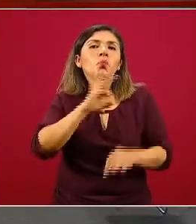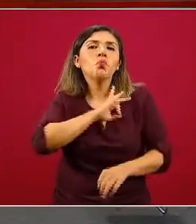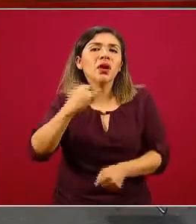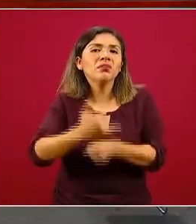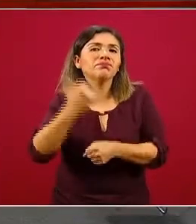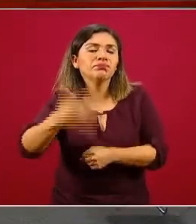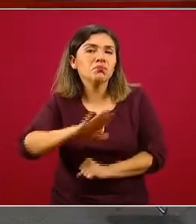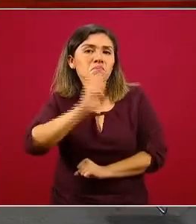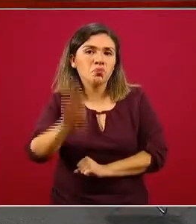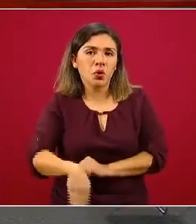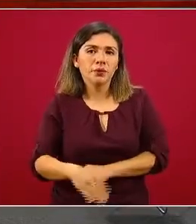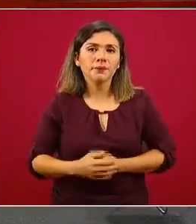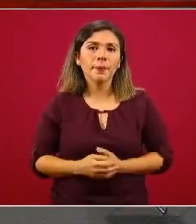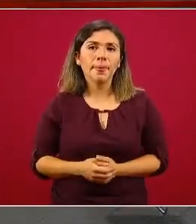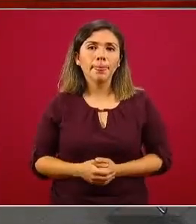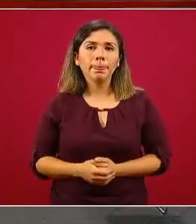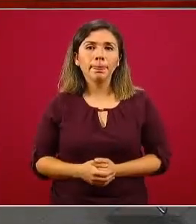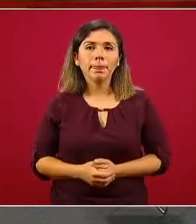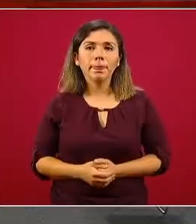de mortalidad.